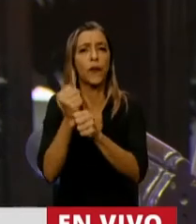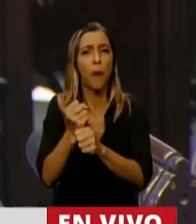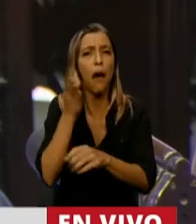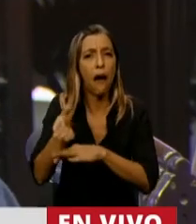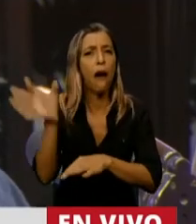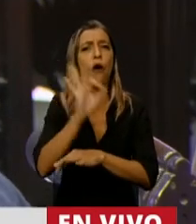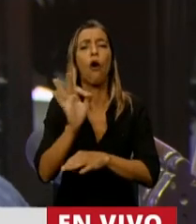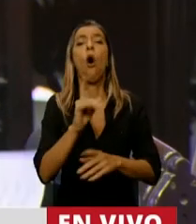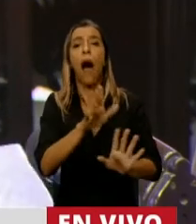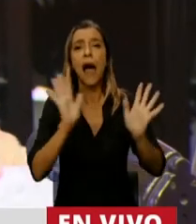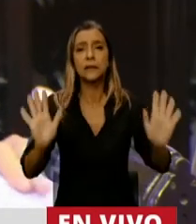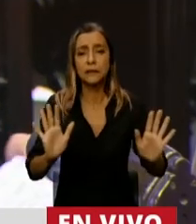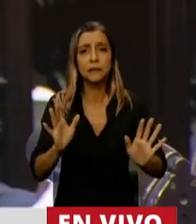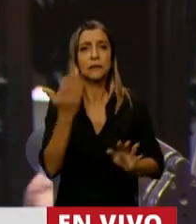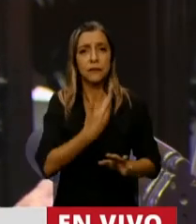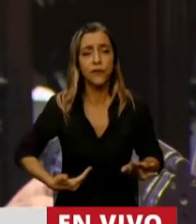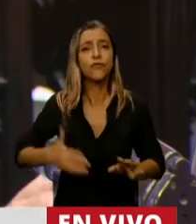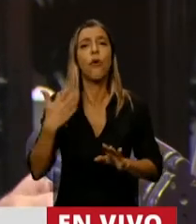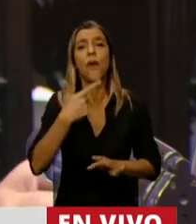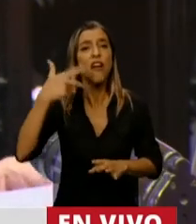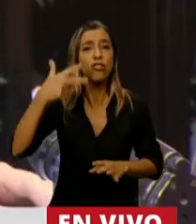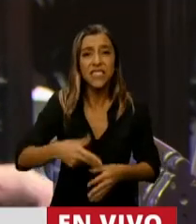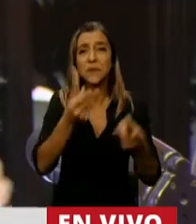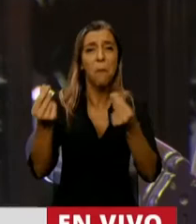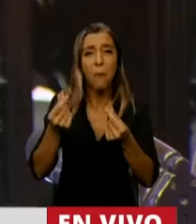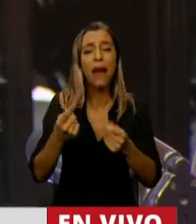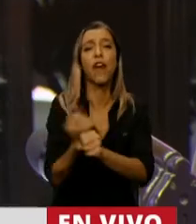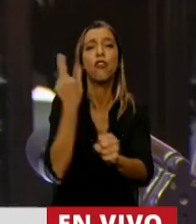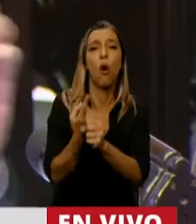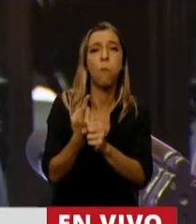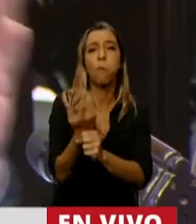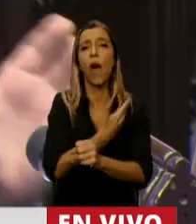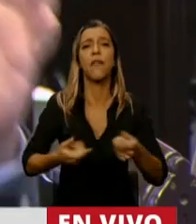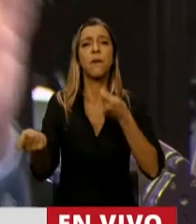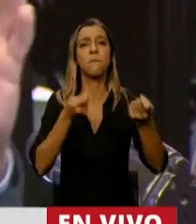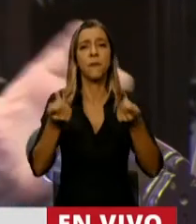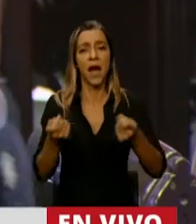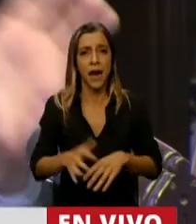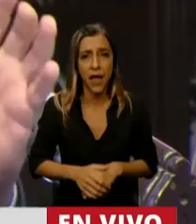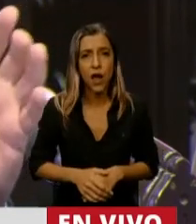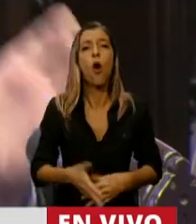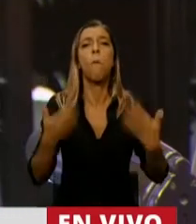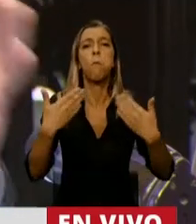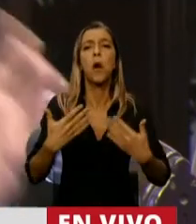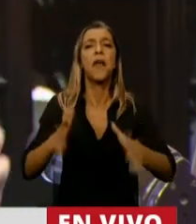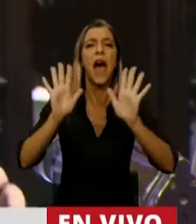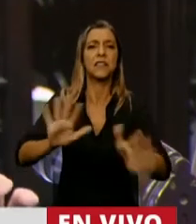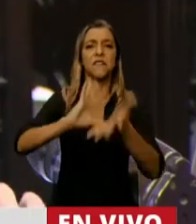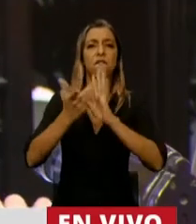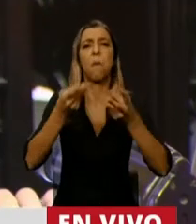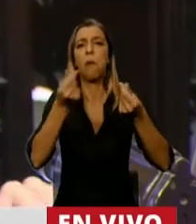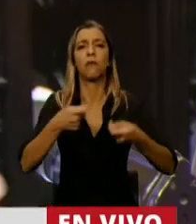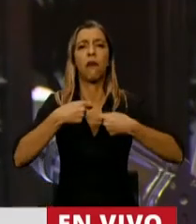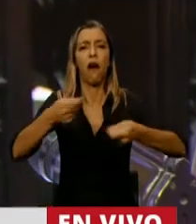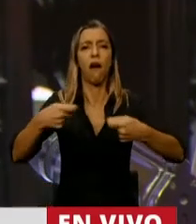en la que vivimos. No saben gobernar sin plata y sin discrecionalidad. Han usado el embudo al revés y no hay plata